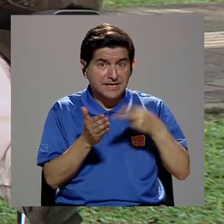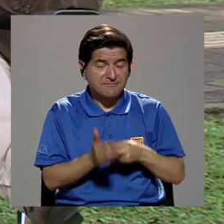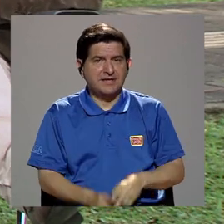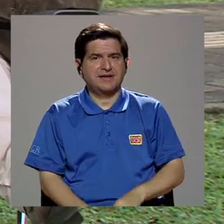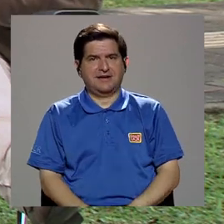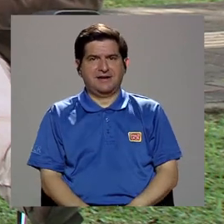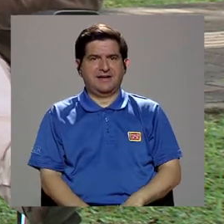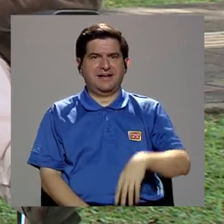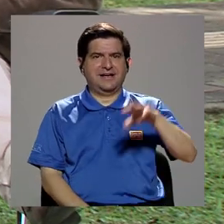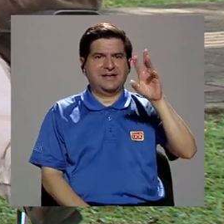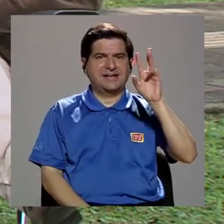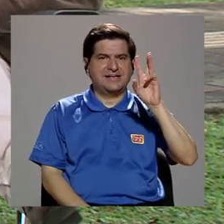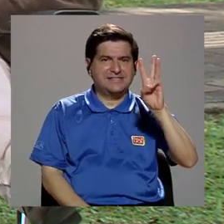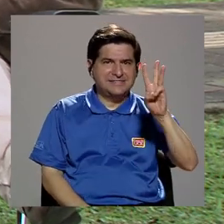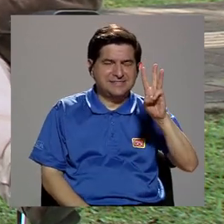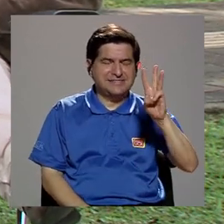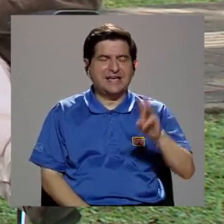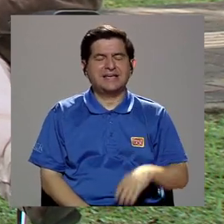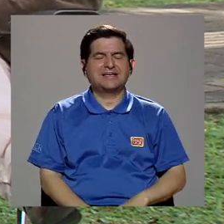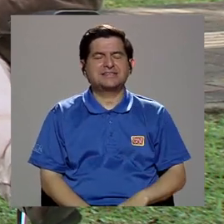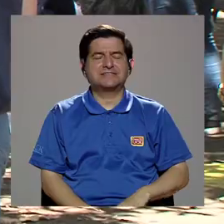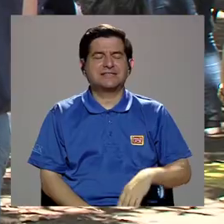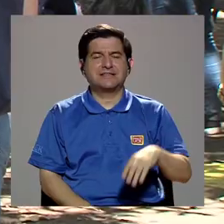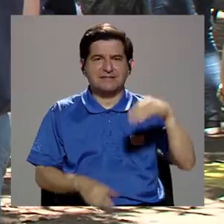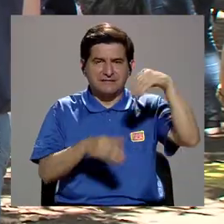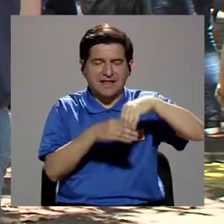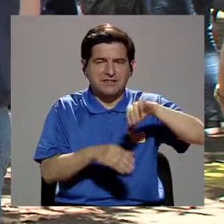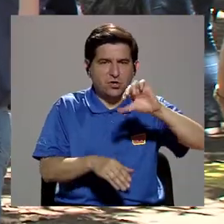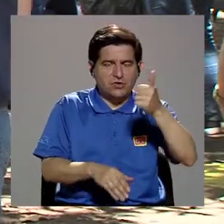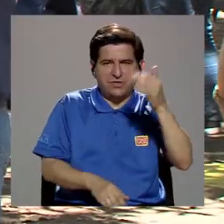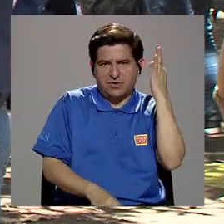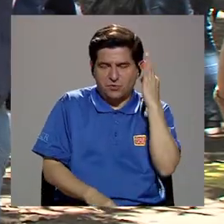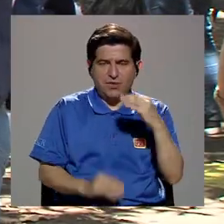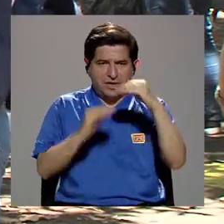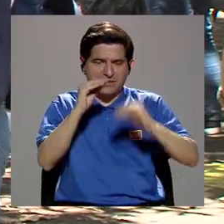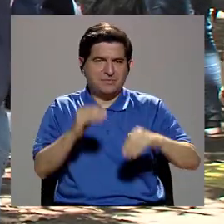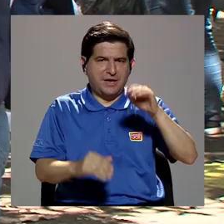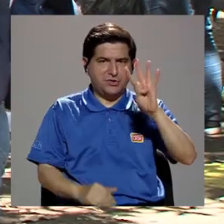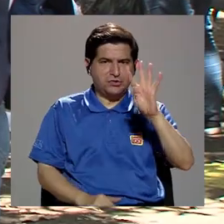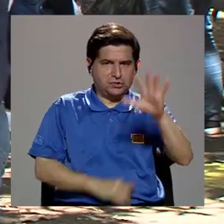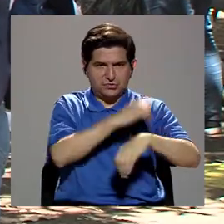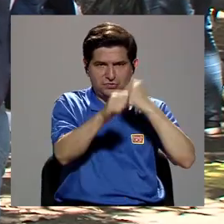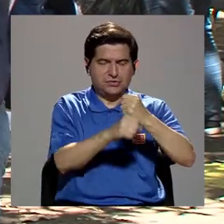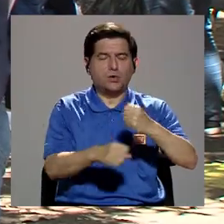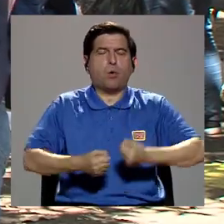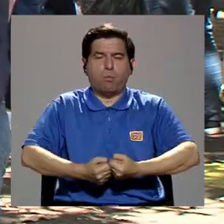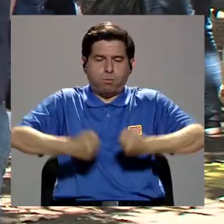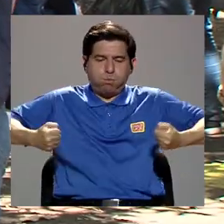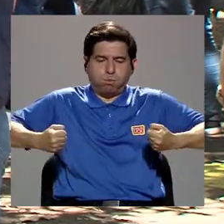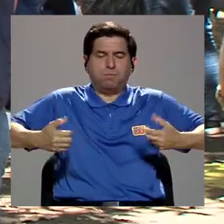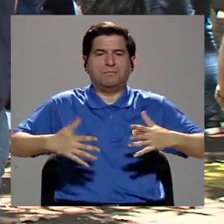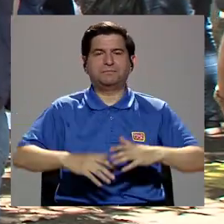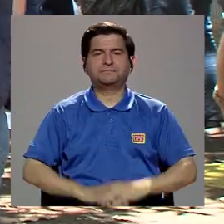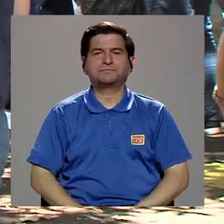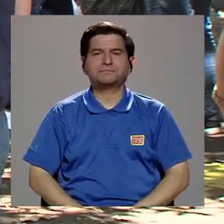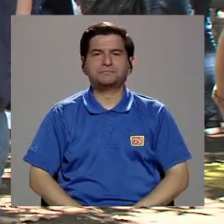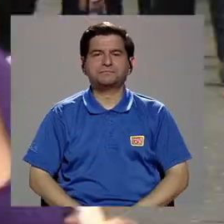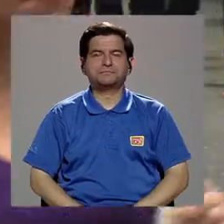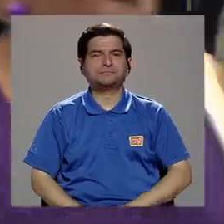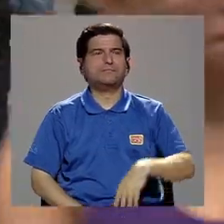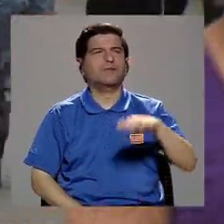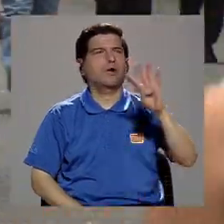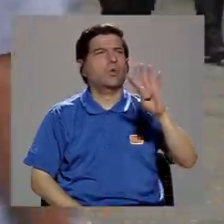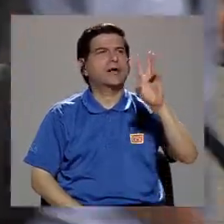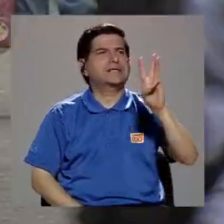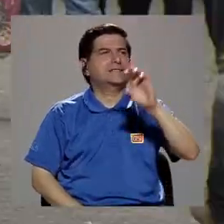o sea, 6 y tantito de cada 10 mujeres en Costa Rica menores de 45 años tienen obesidad. El